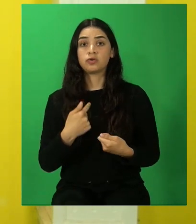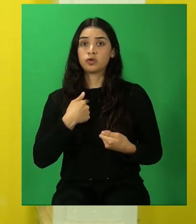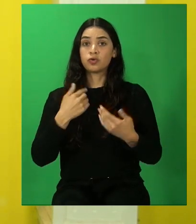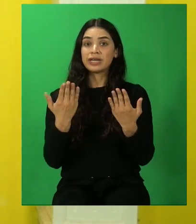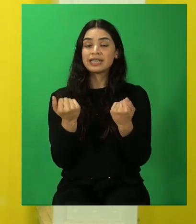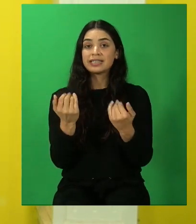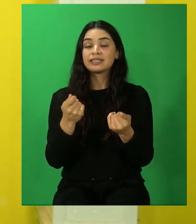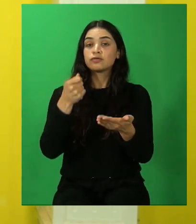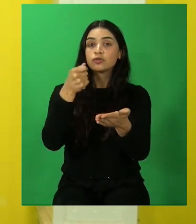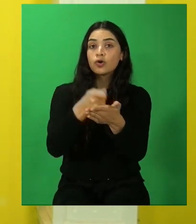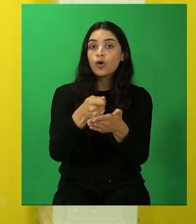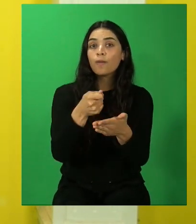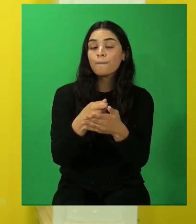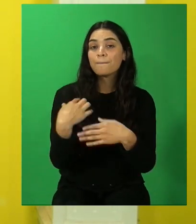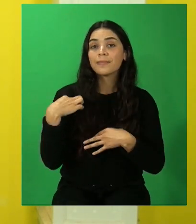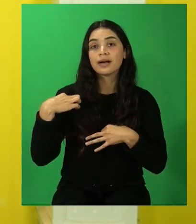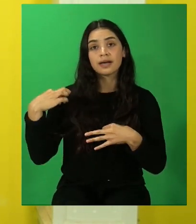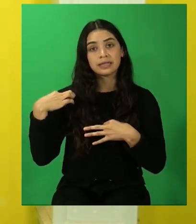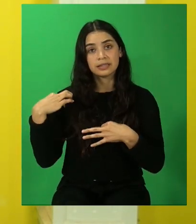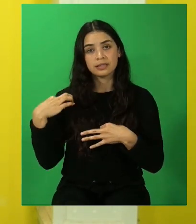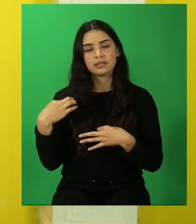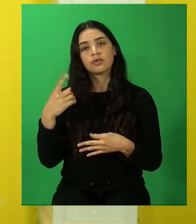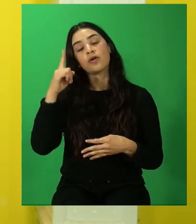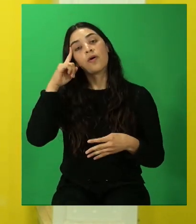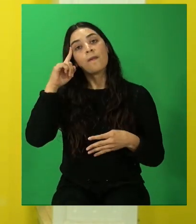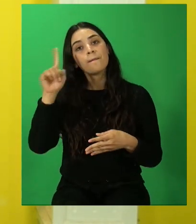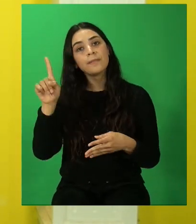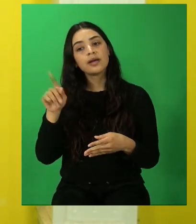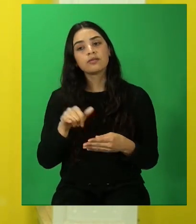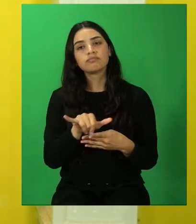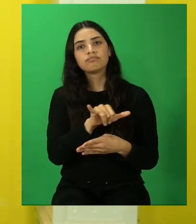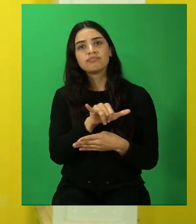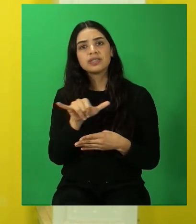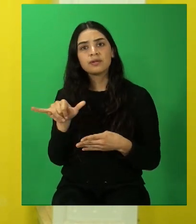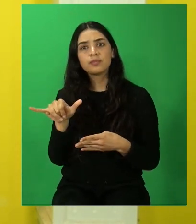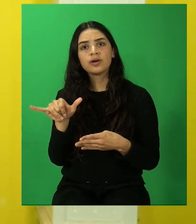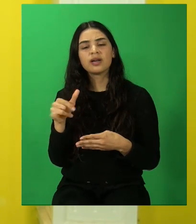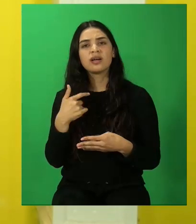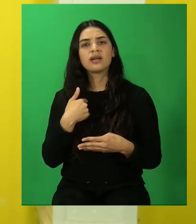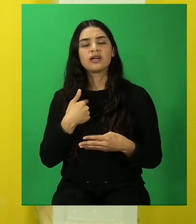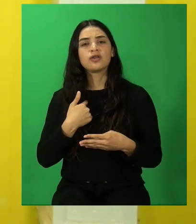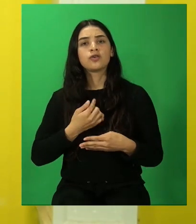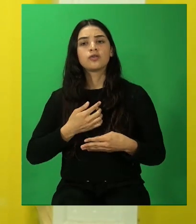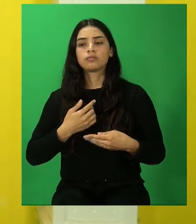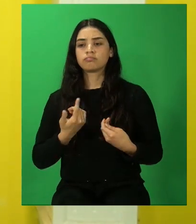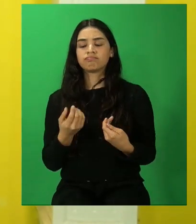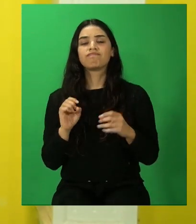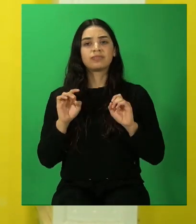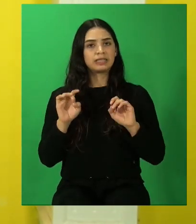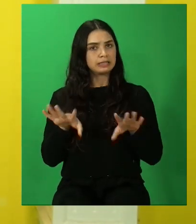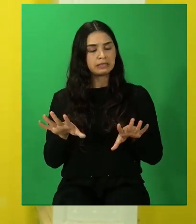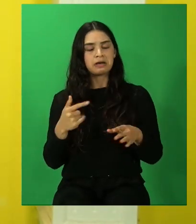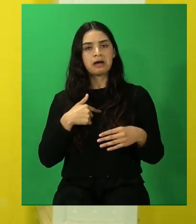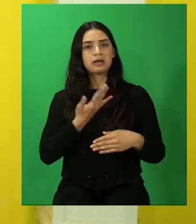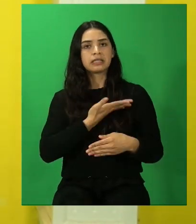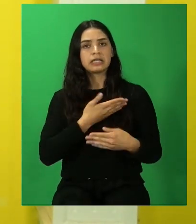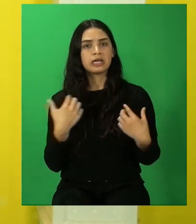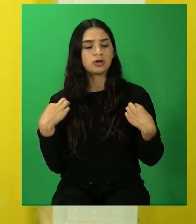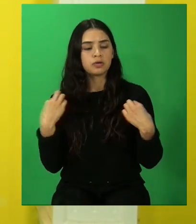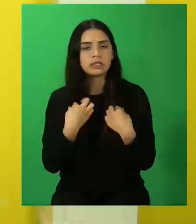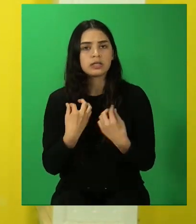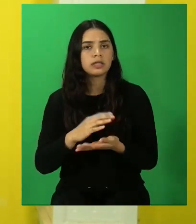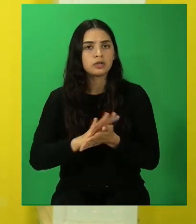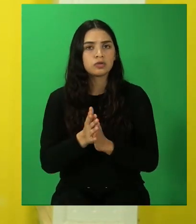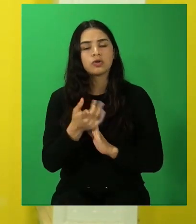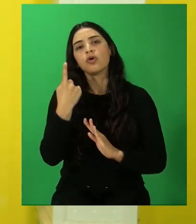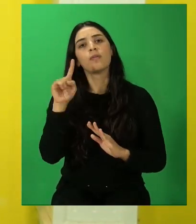un chaleco. Pero sin embargo, después esa pasó a ser una necesidad ilimitada porque dice, ya, yo me